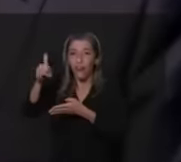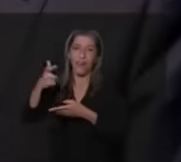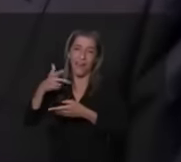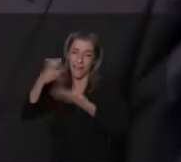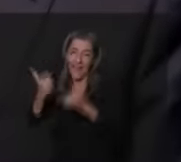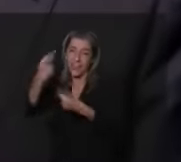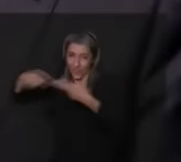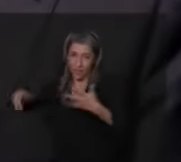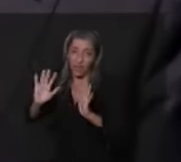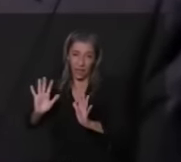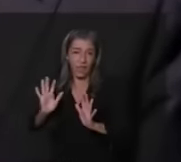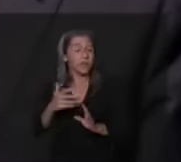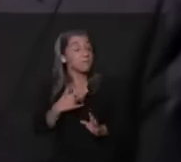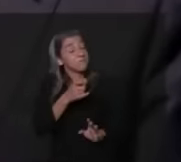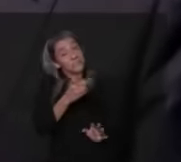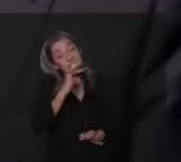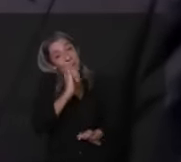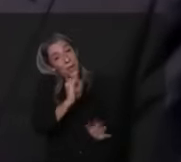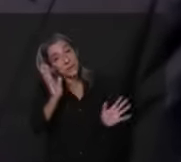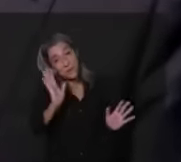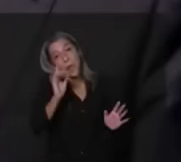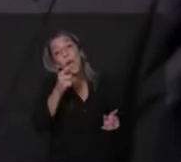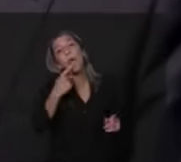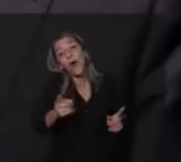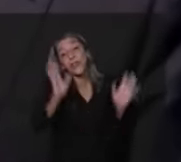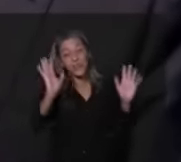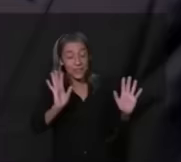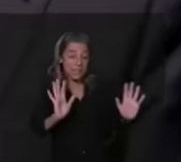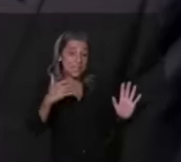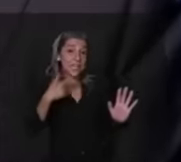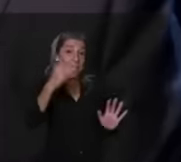porque mencionaste, digo, para que quede claro que no vas a estar mandando a los uniformados ahí.